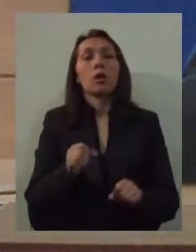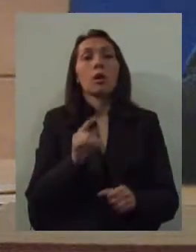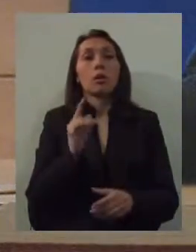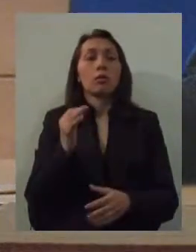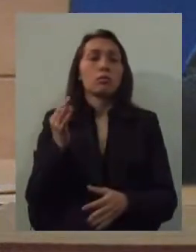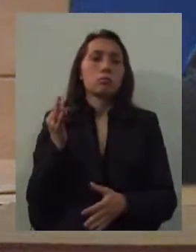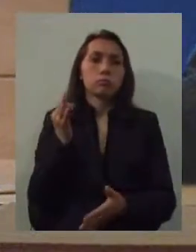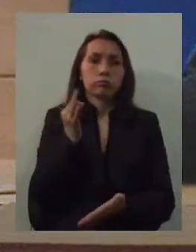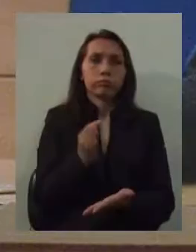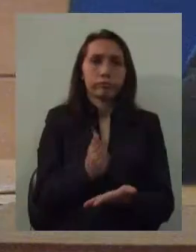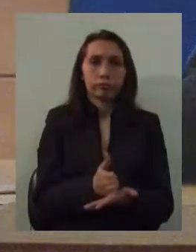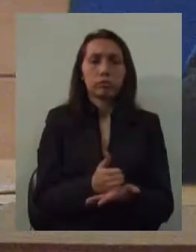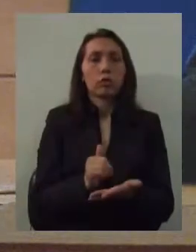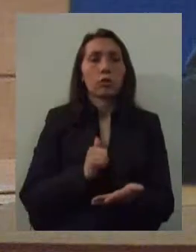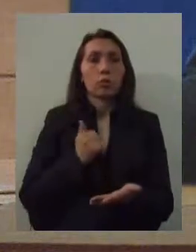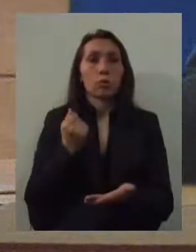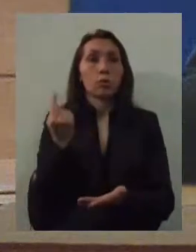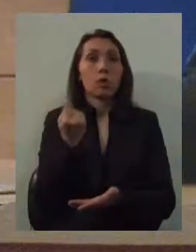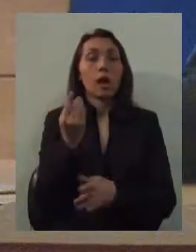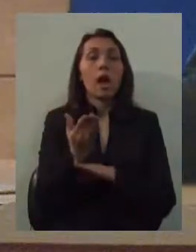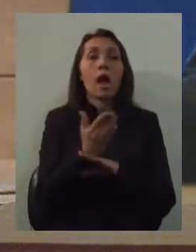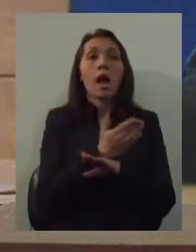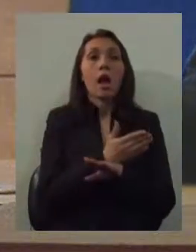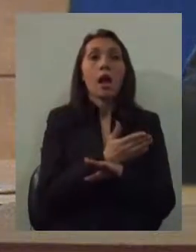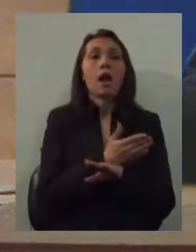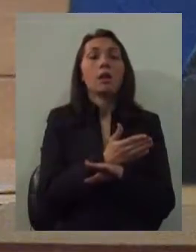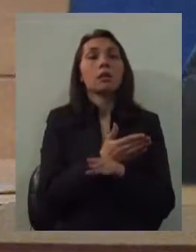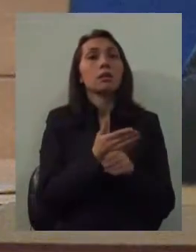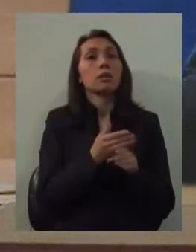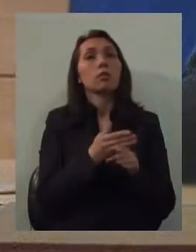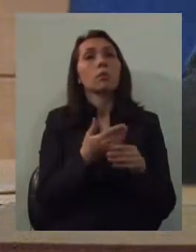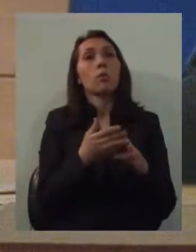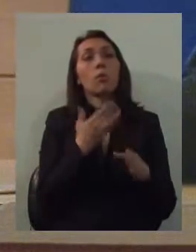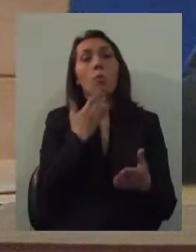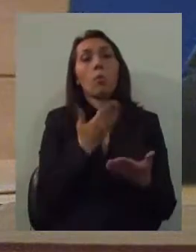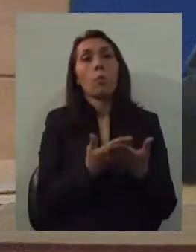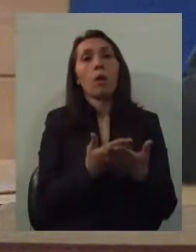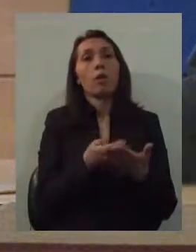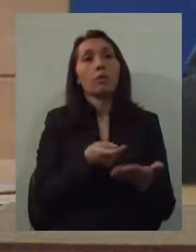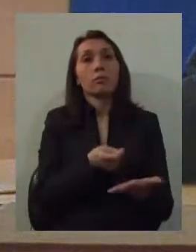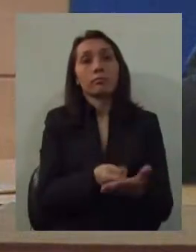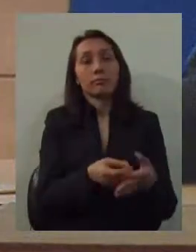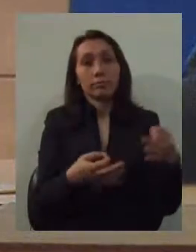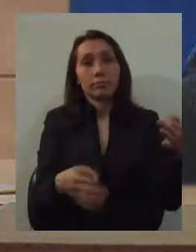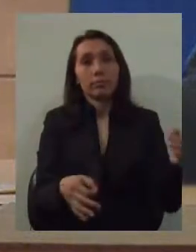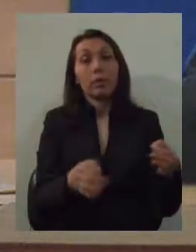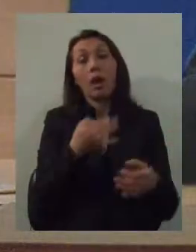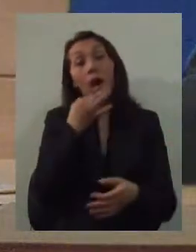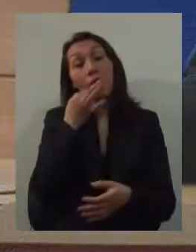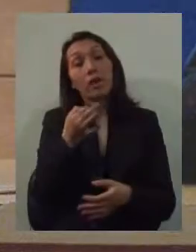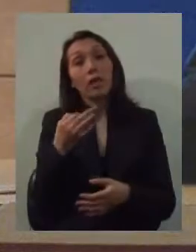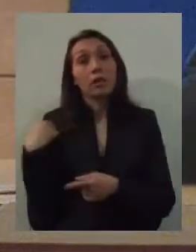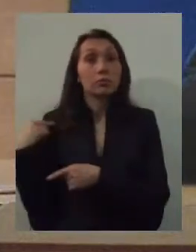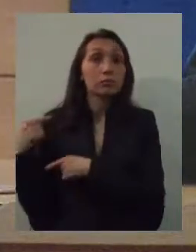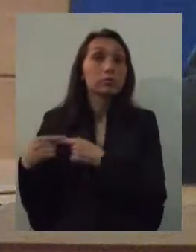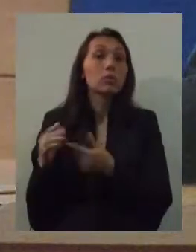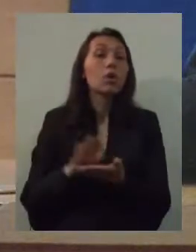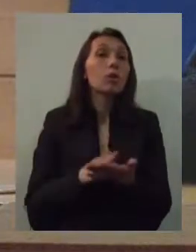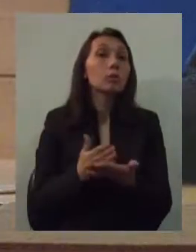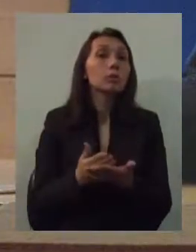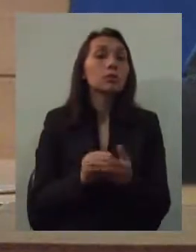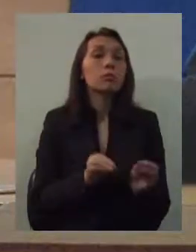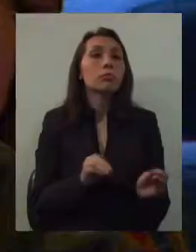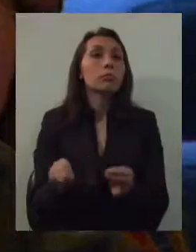jurisdicción por autonomía de la voluntad antes de surgido el hecho litigioso. Habrá que ver qué dice la jurisprudencia respecto de la